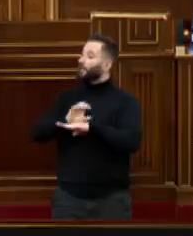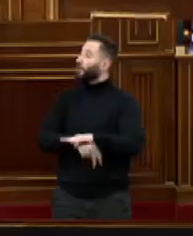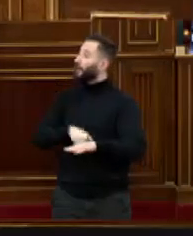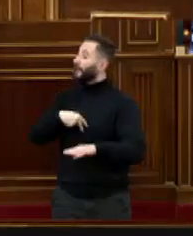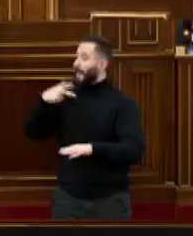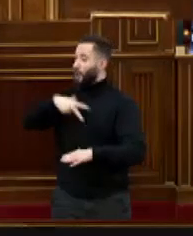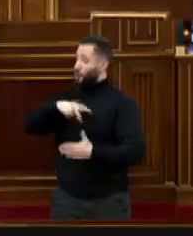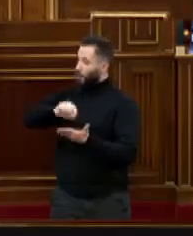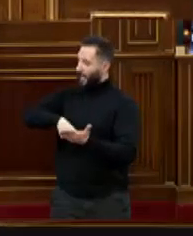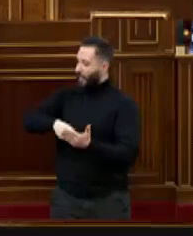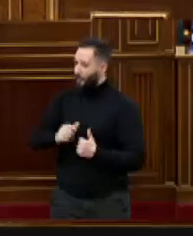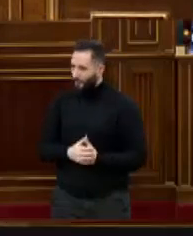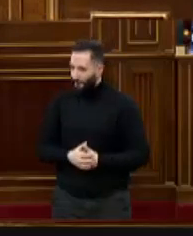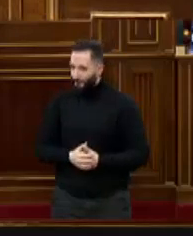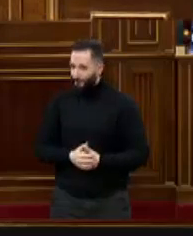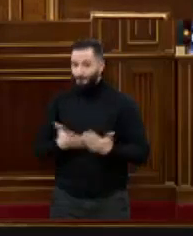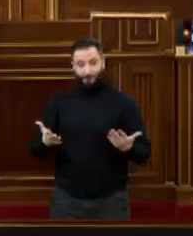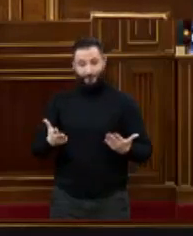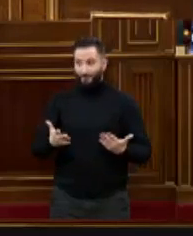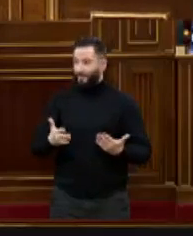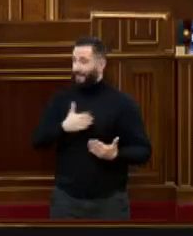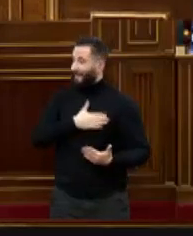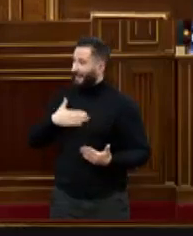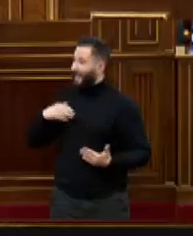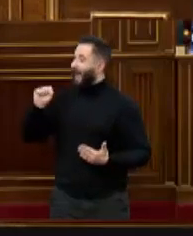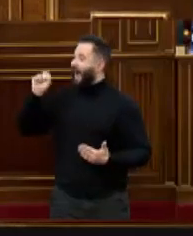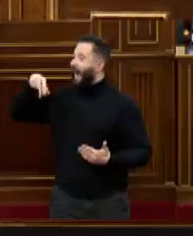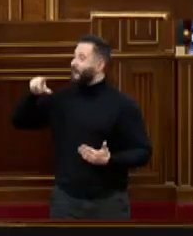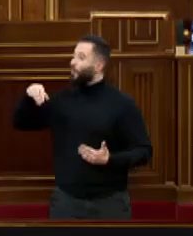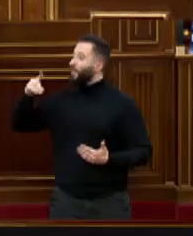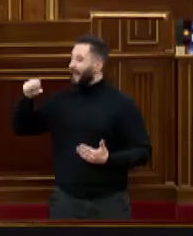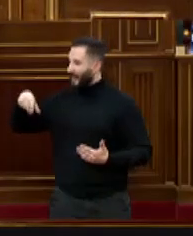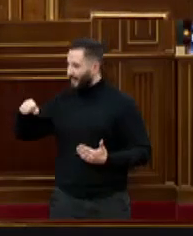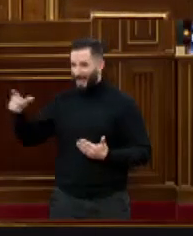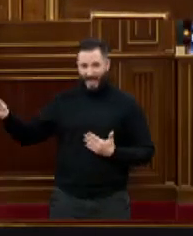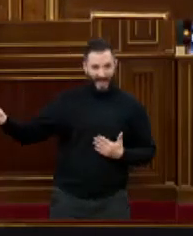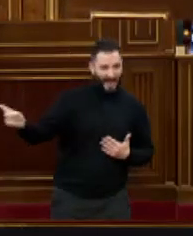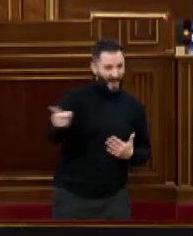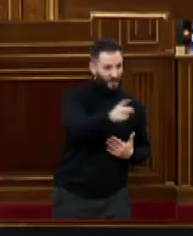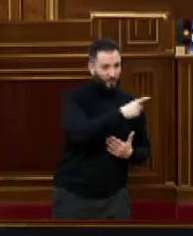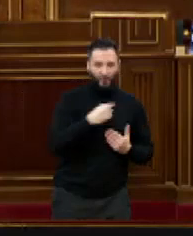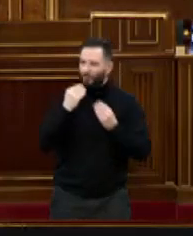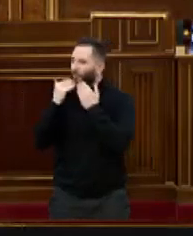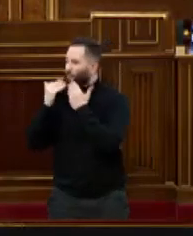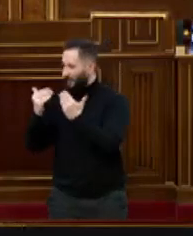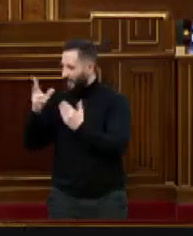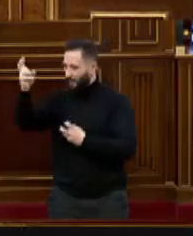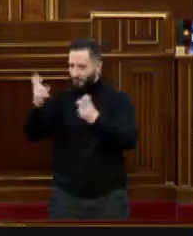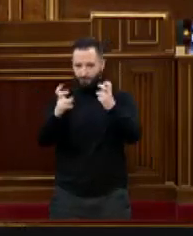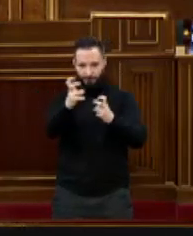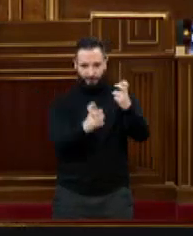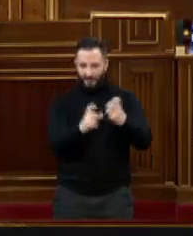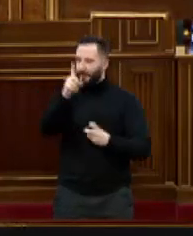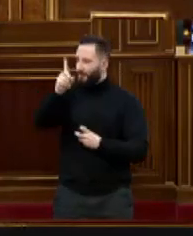notariado querida almudena a todos Muchísimas gracias por estar hoy aquí por esta